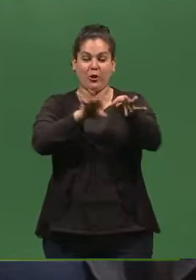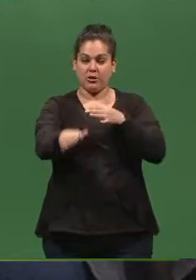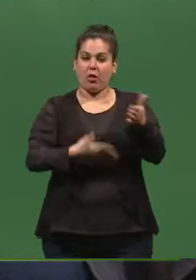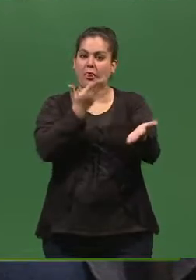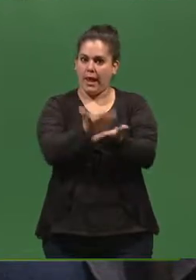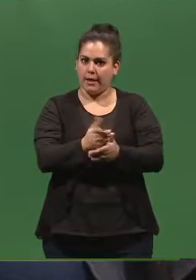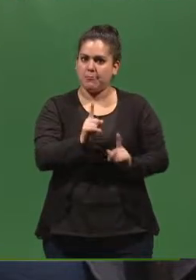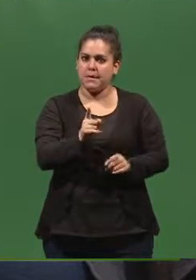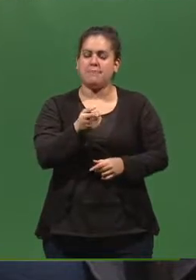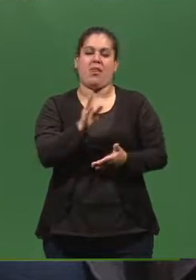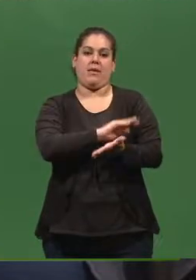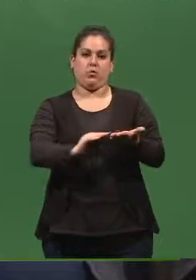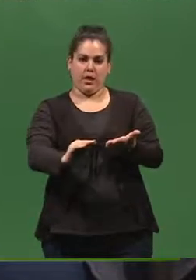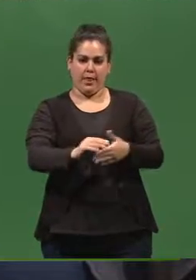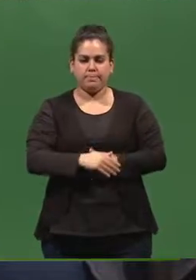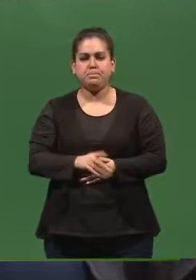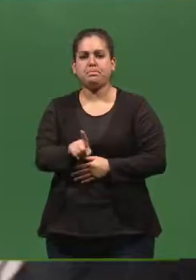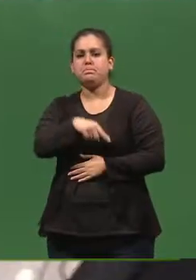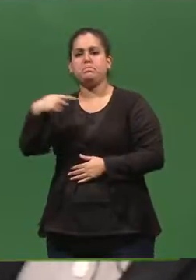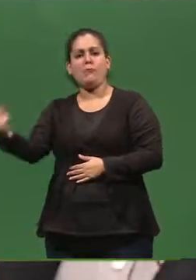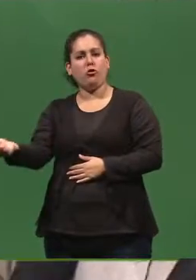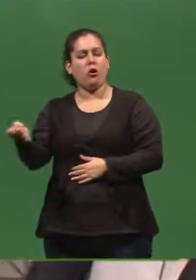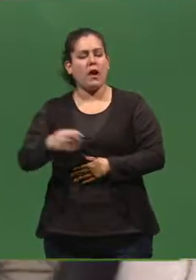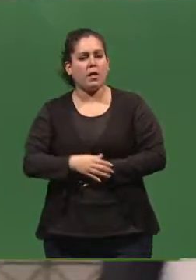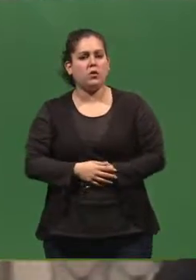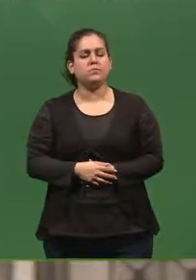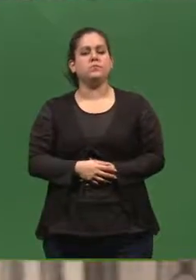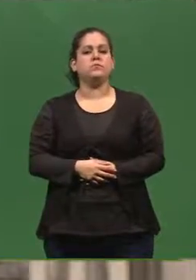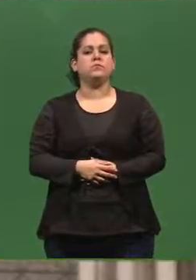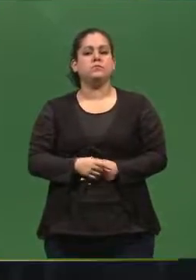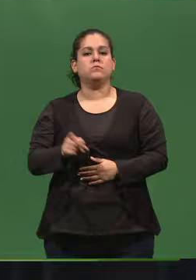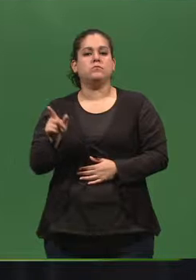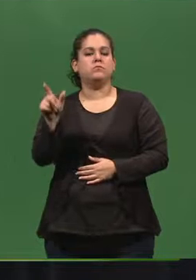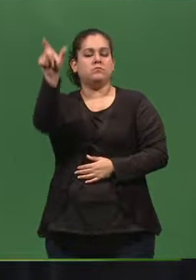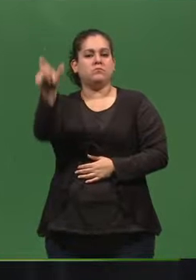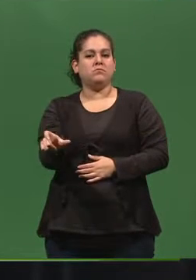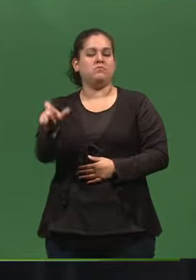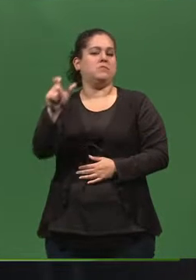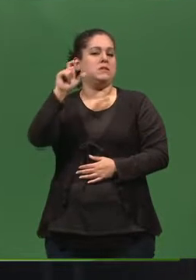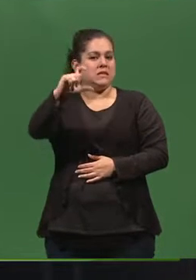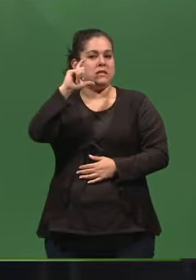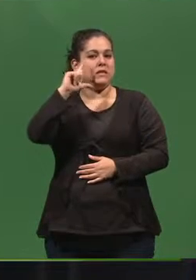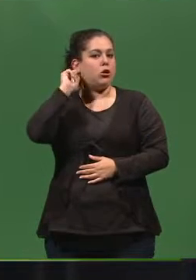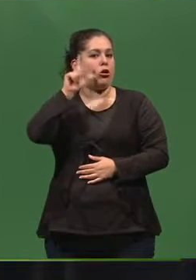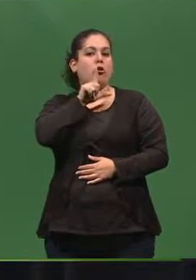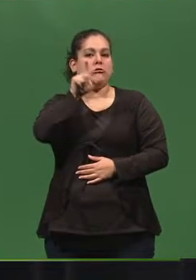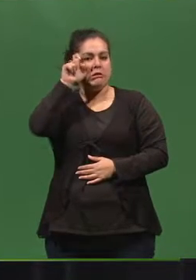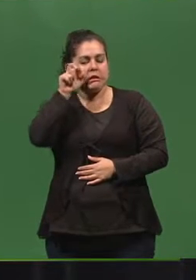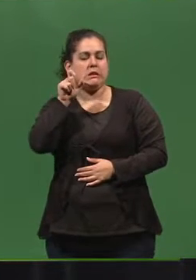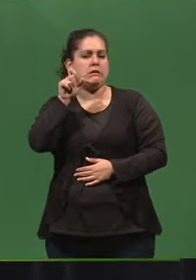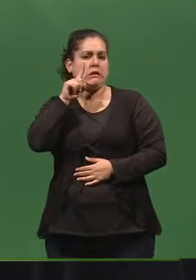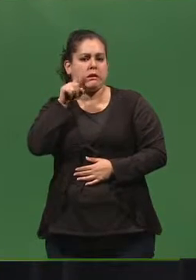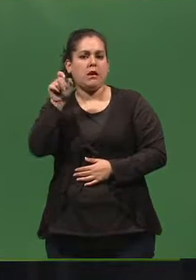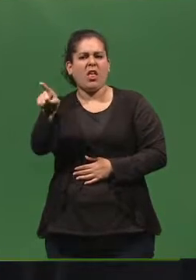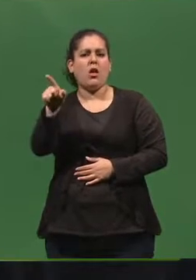de la diputada Ferreira. Por otro lado, de este lado tenemos a Alejandro Cibotti, que es de RUCAM.